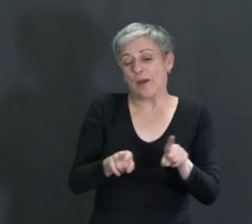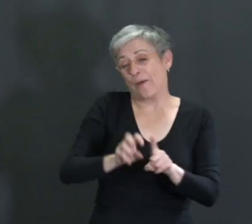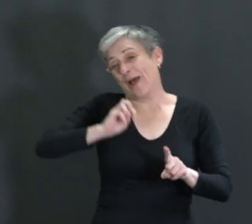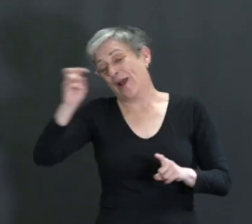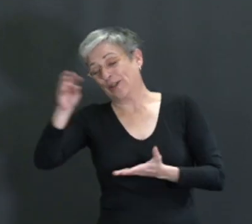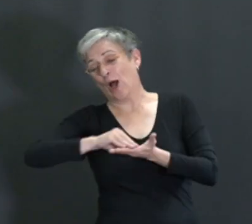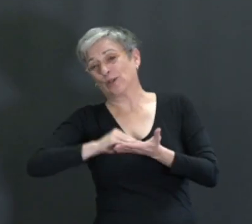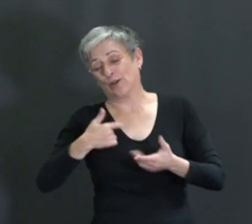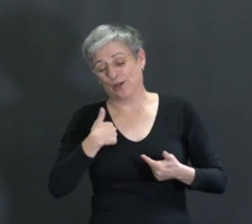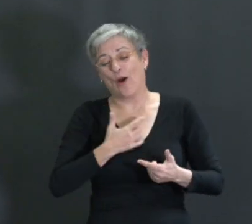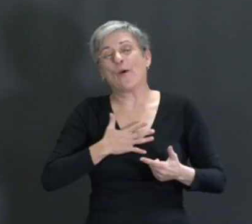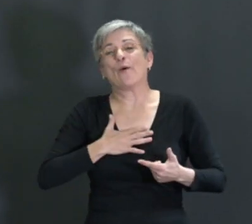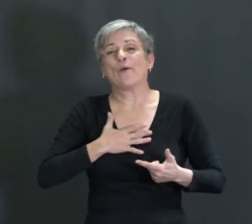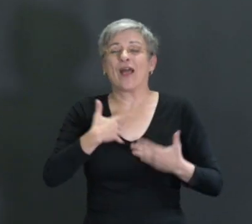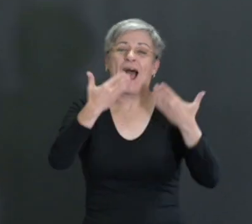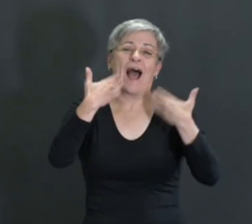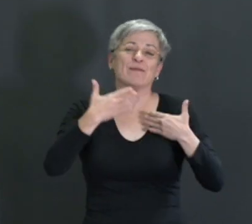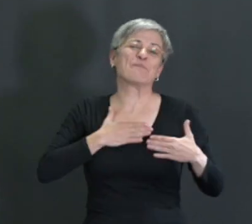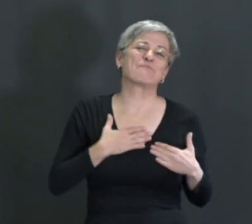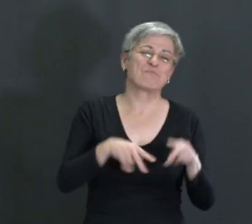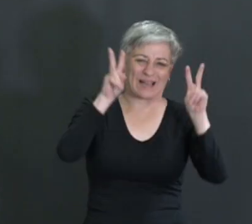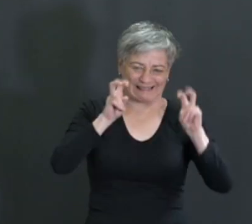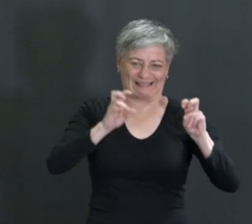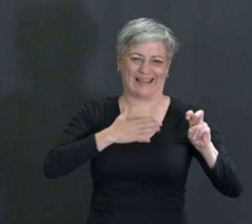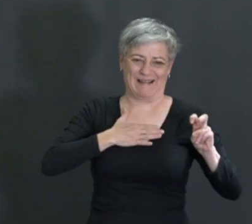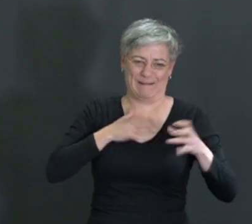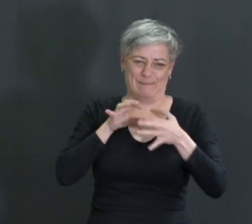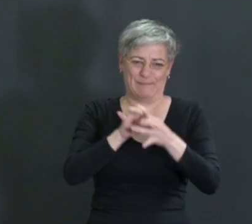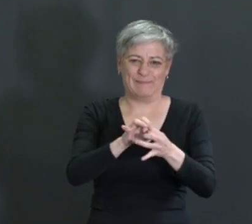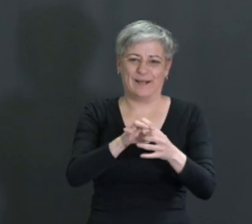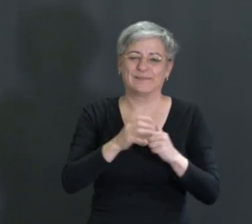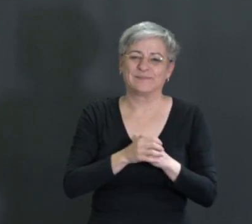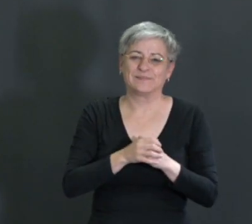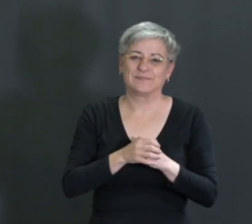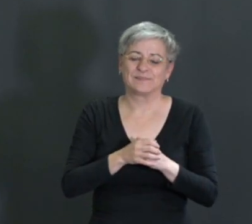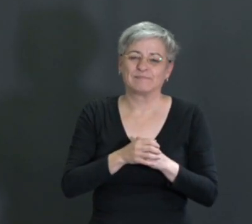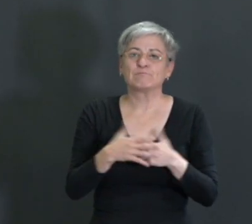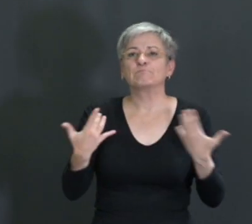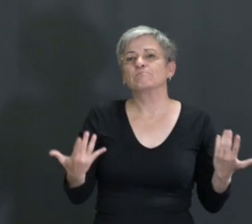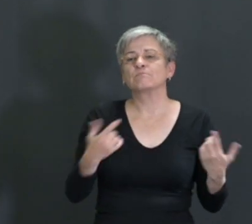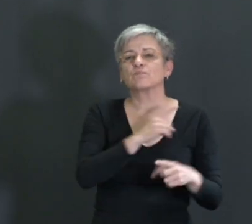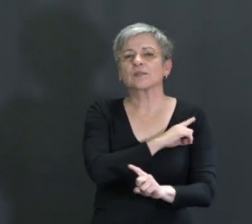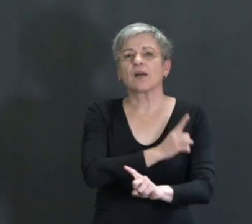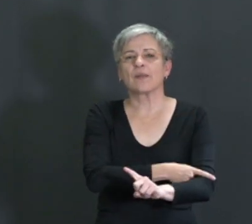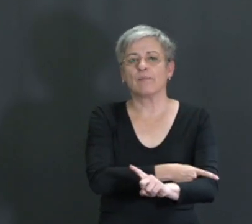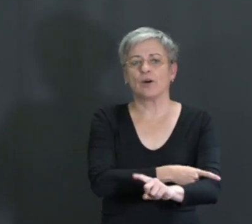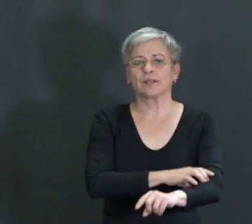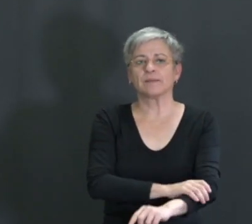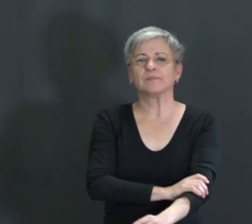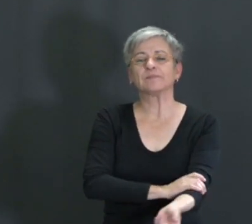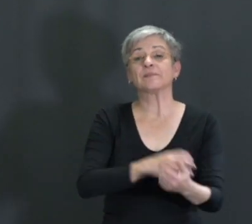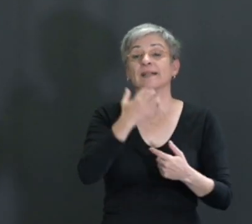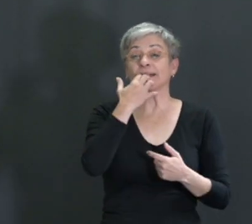voy a hablar de mi libro. No, un poco lo que hay que entender el deporte es o sea, si vosotros veis